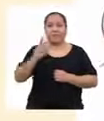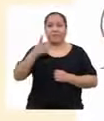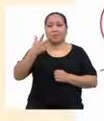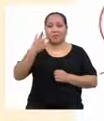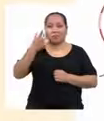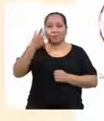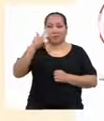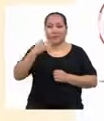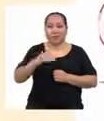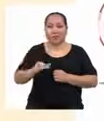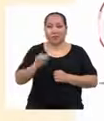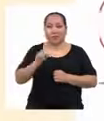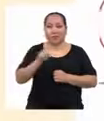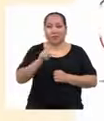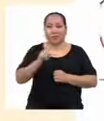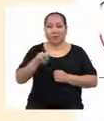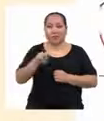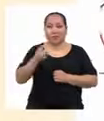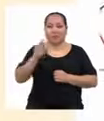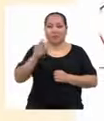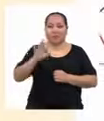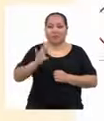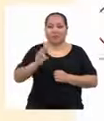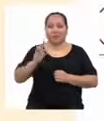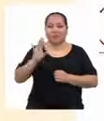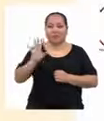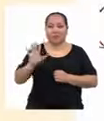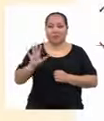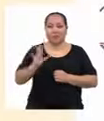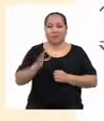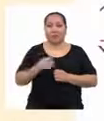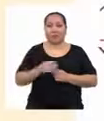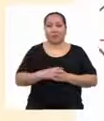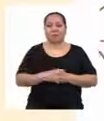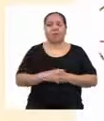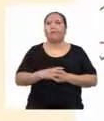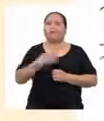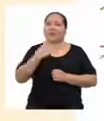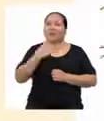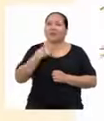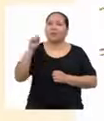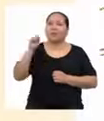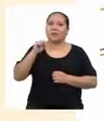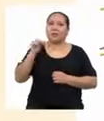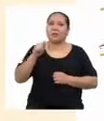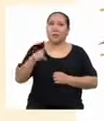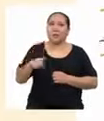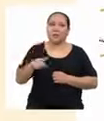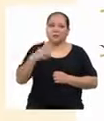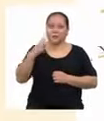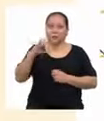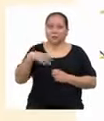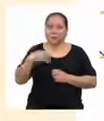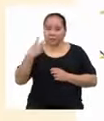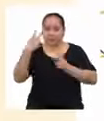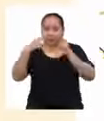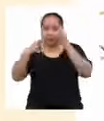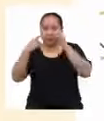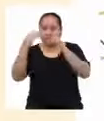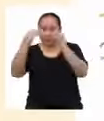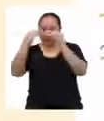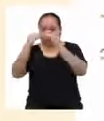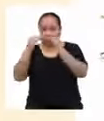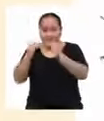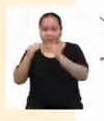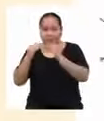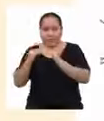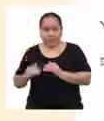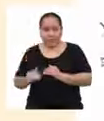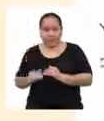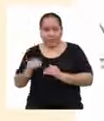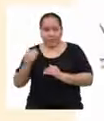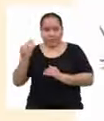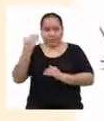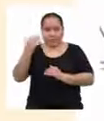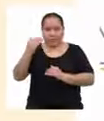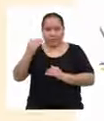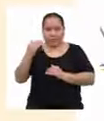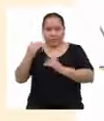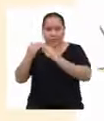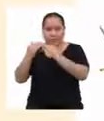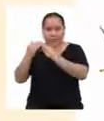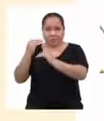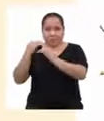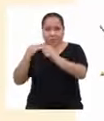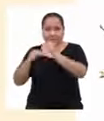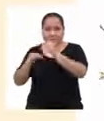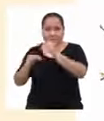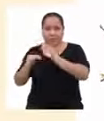tercera es 1,75. Allá, y podemos identificar que entre una marca de clase y otra hay